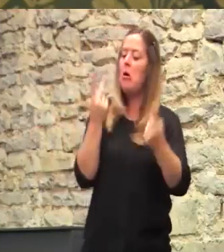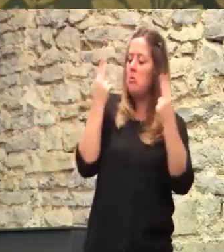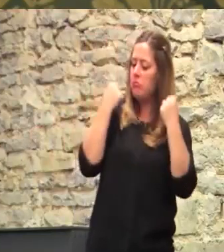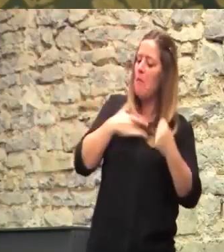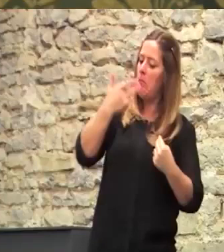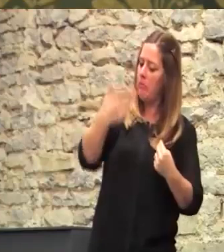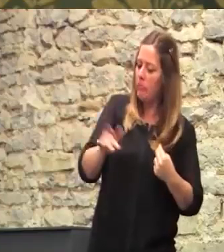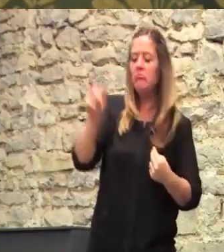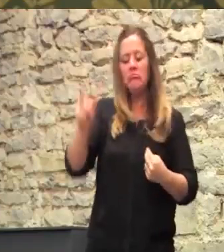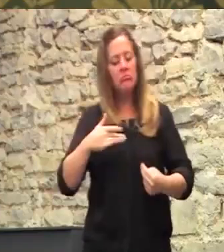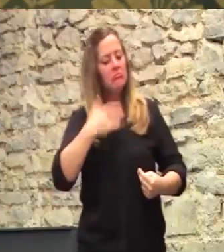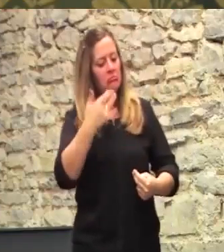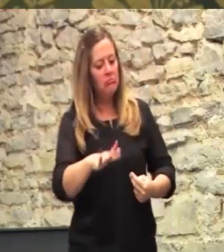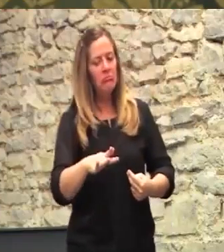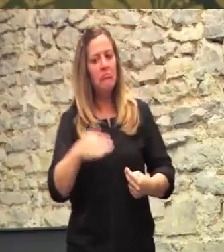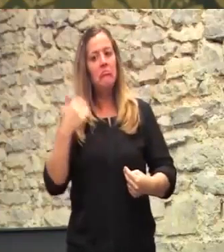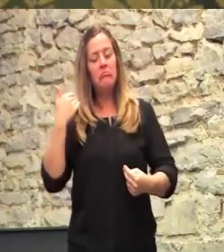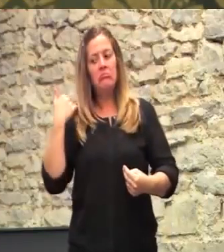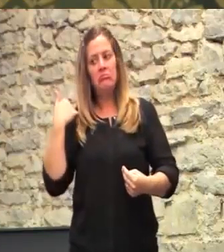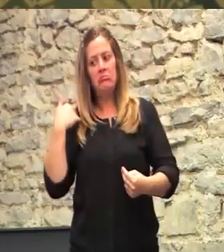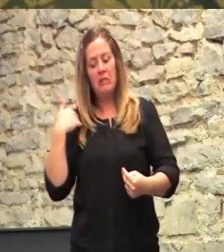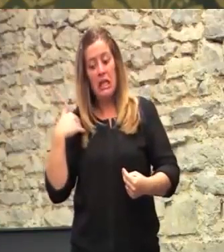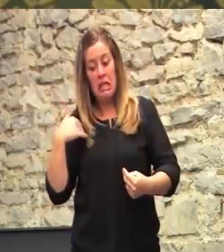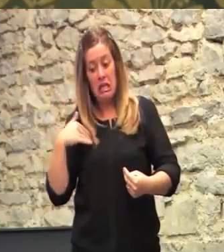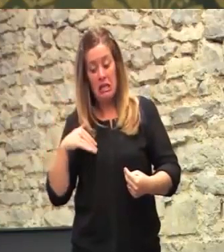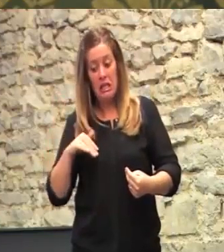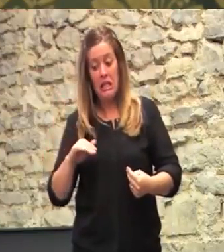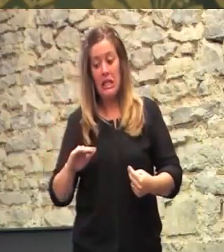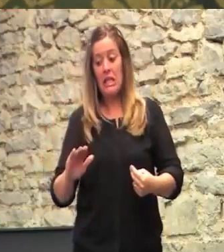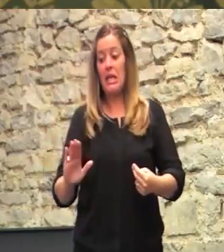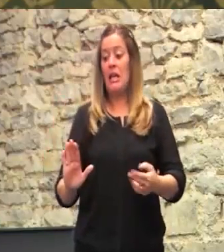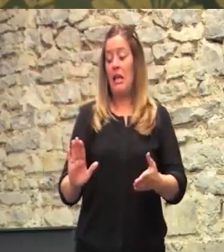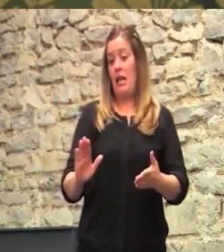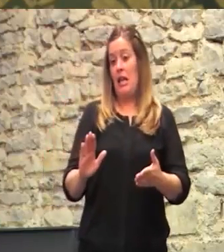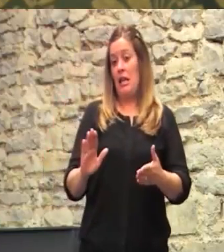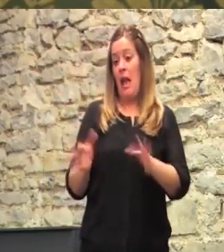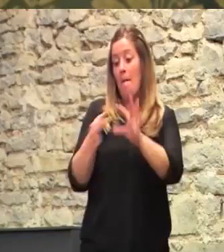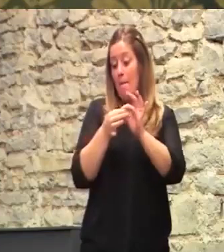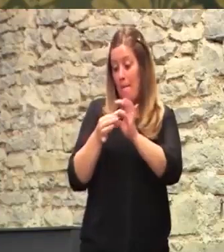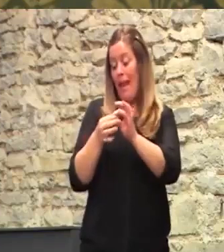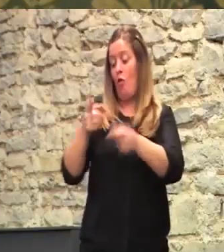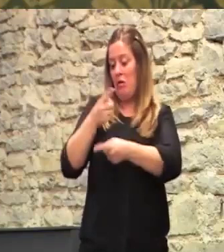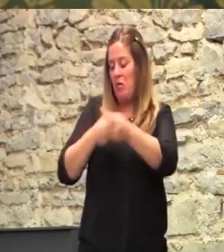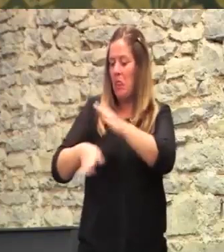realmente se pueda seguir sosteniendo distintos vínculos